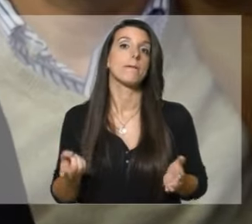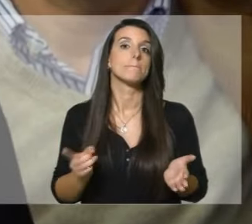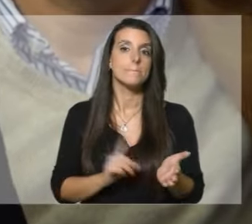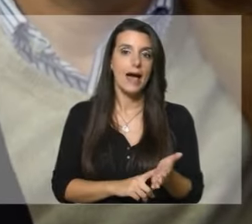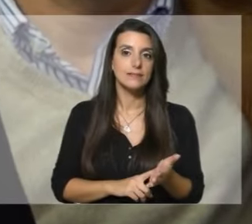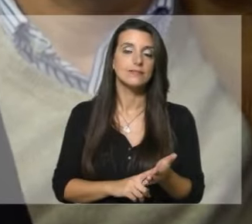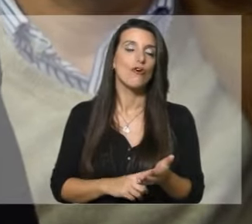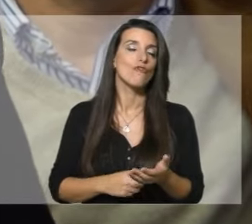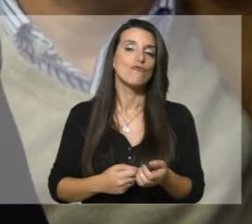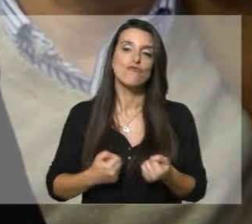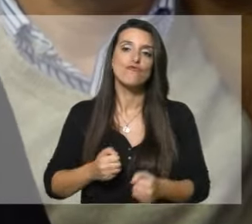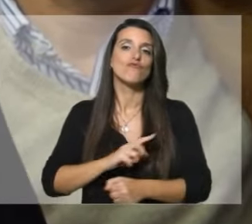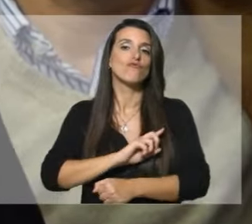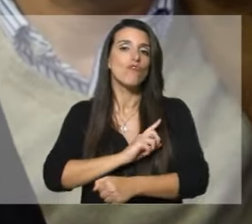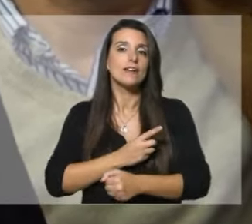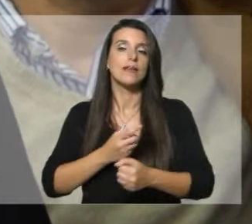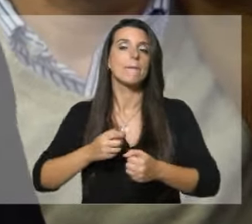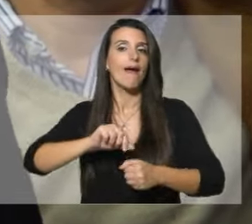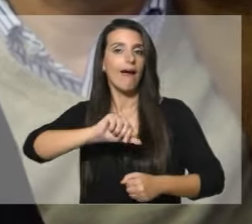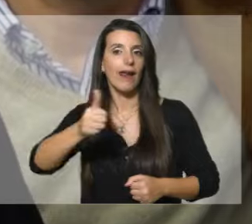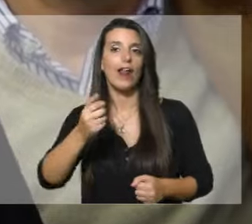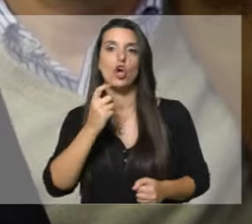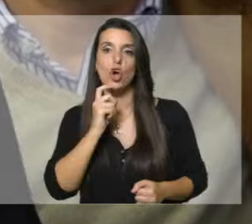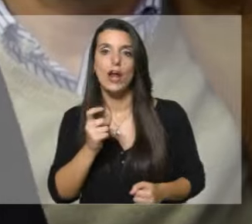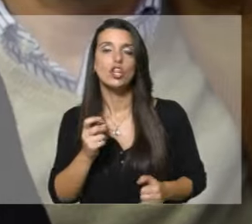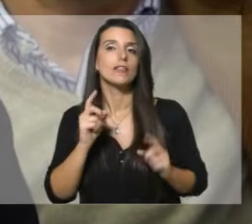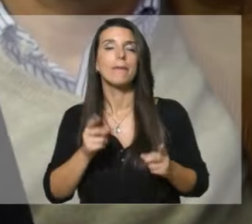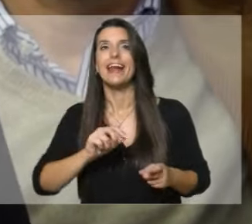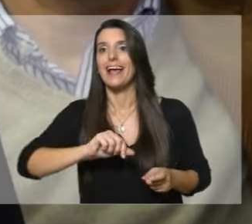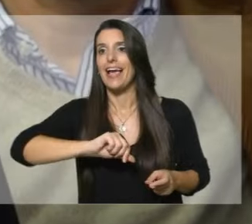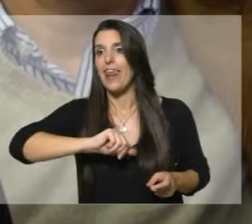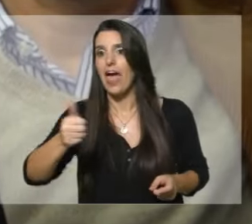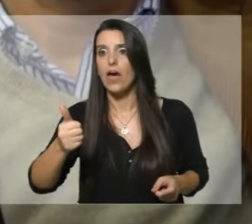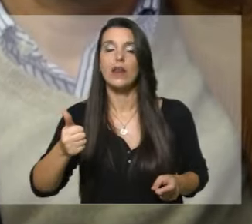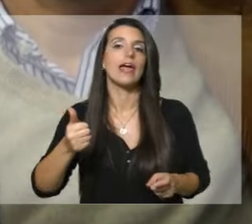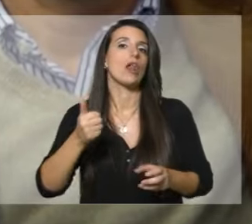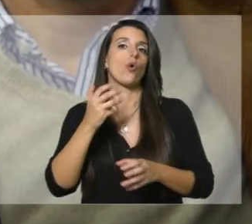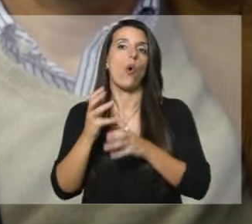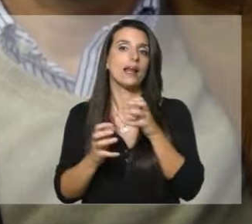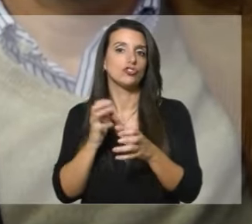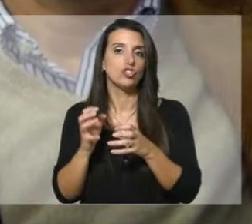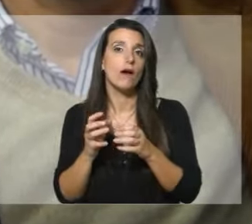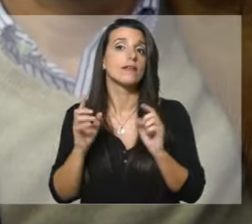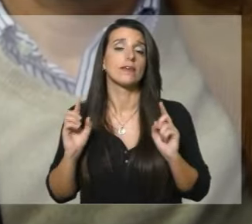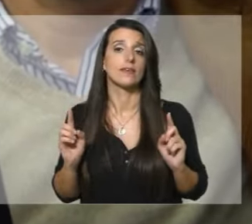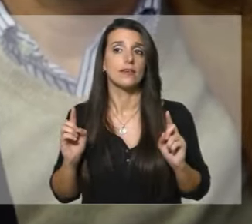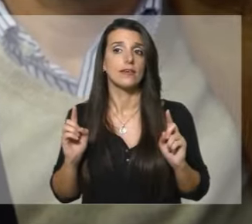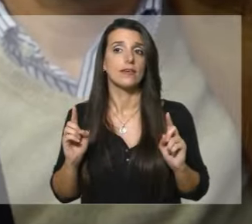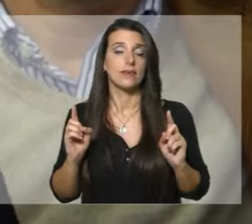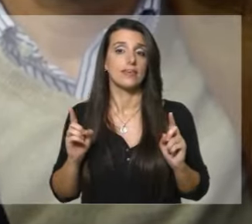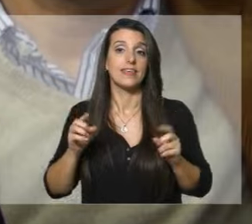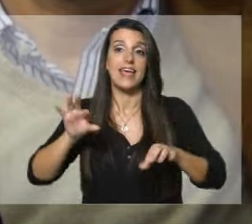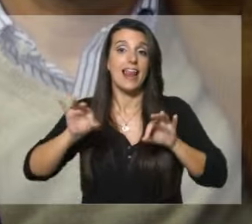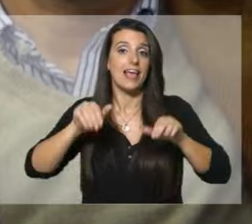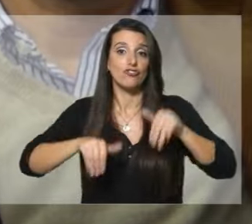tiene que hacer fuerza para ganar no solo en el partido Colorado sino ganar este en la coalición y y en estas